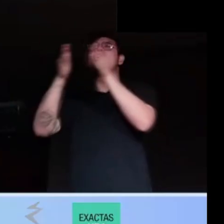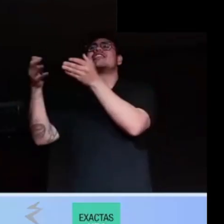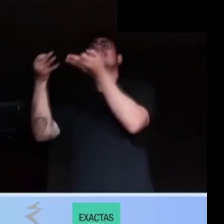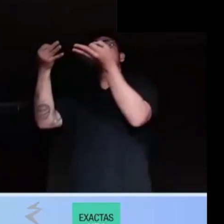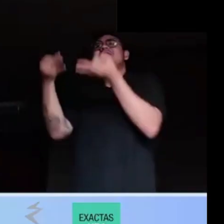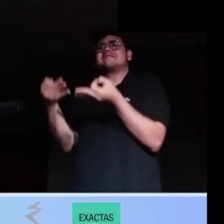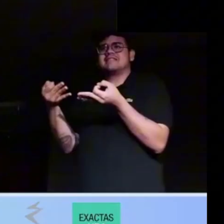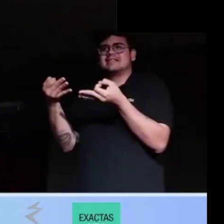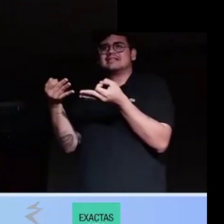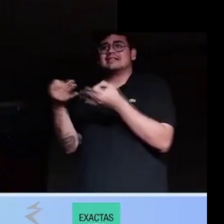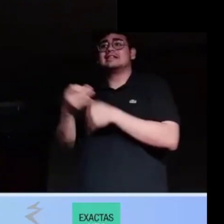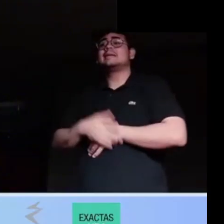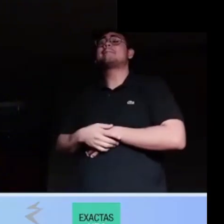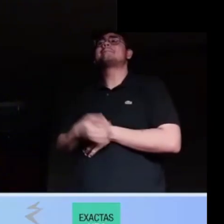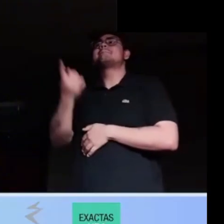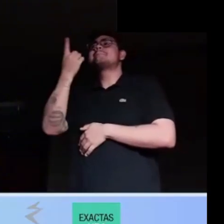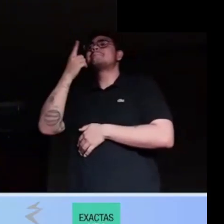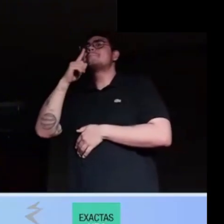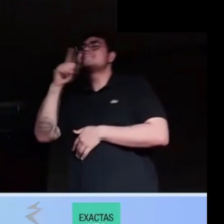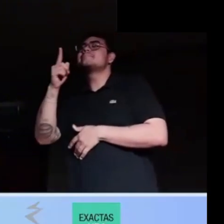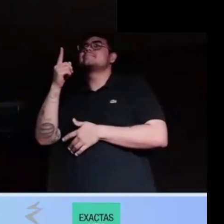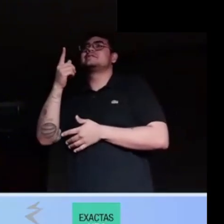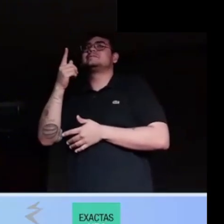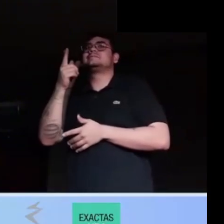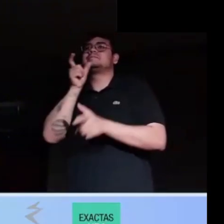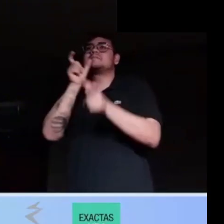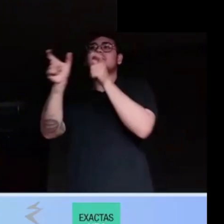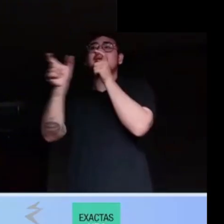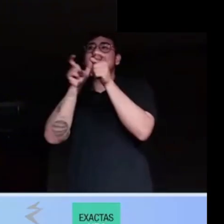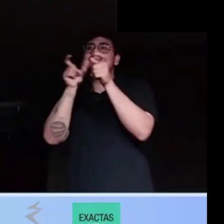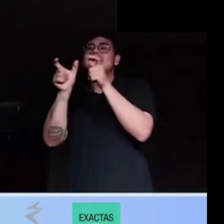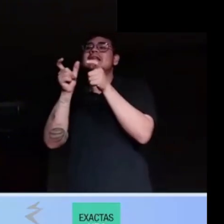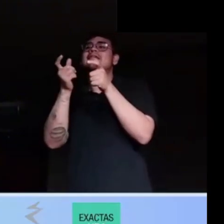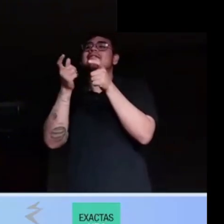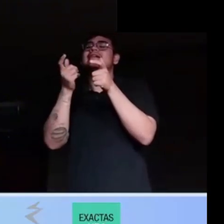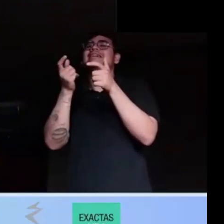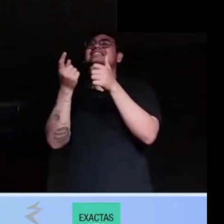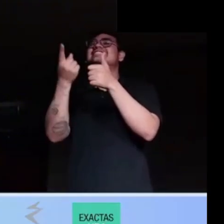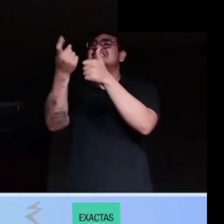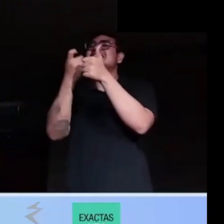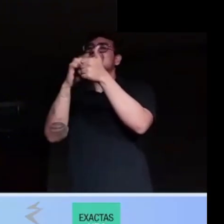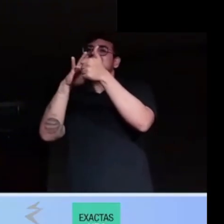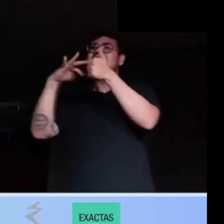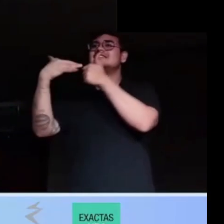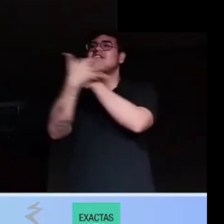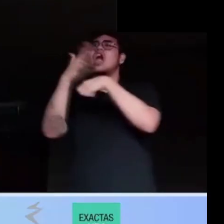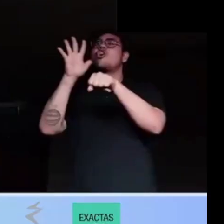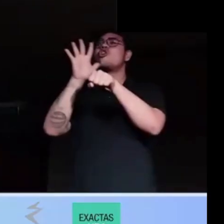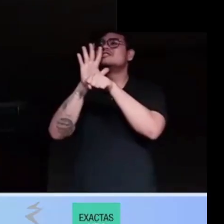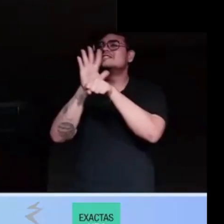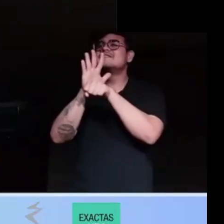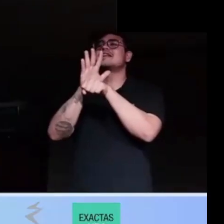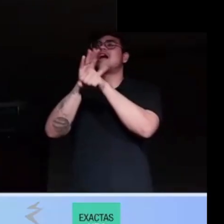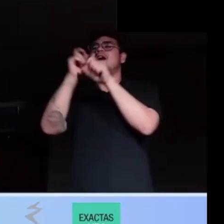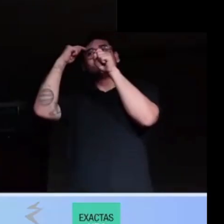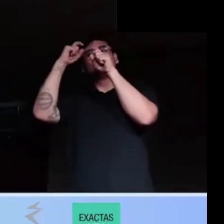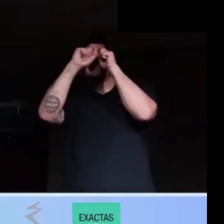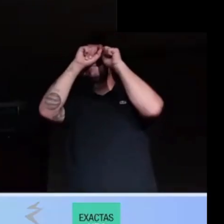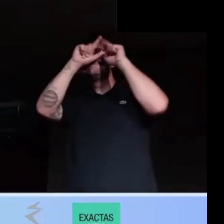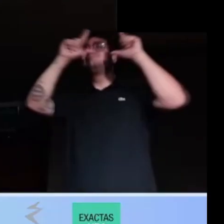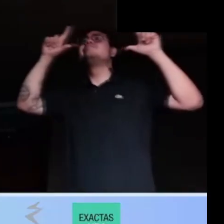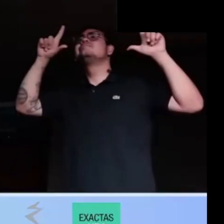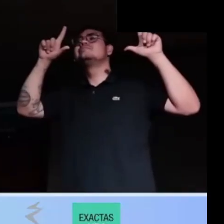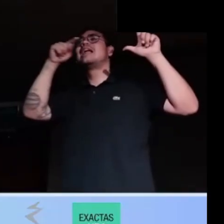pero hay que darles un entorno, hay que dar insisto, idea, concepto, que construir mentalmente esa